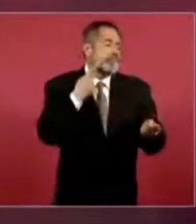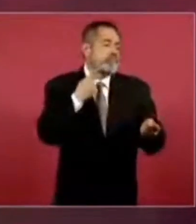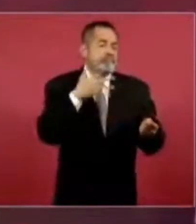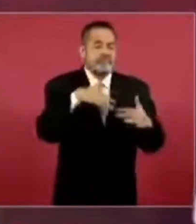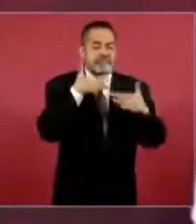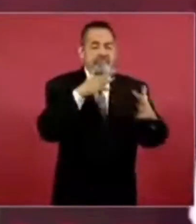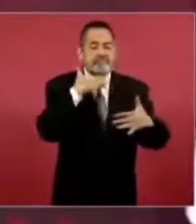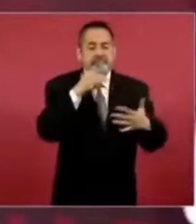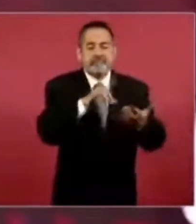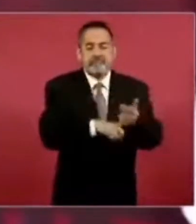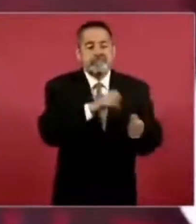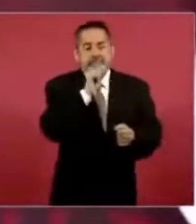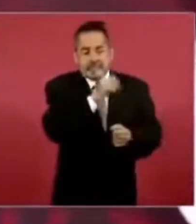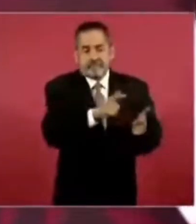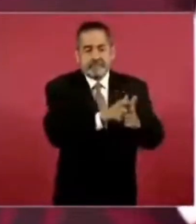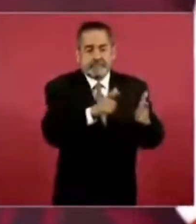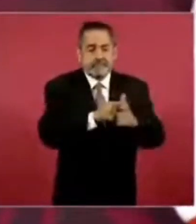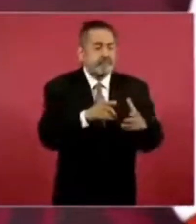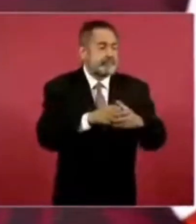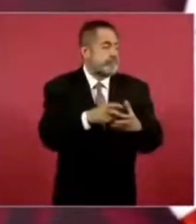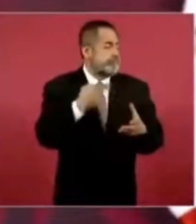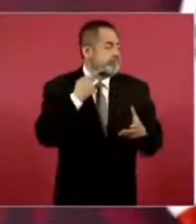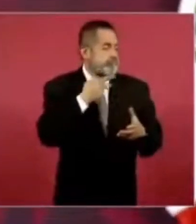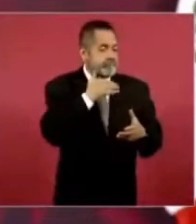corruptos de un